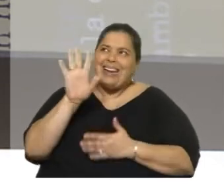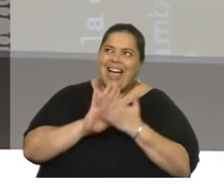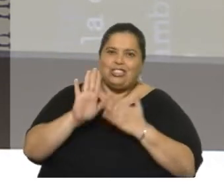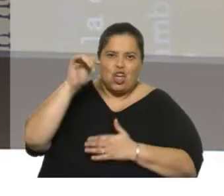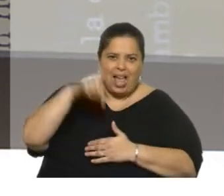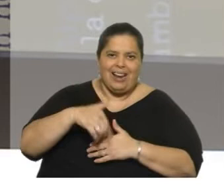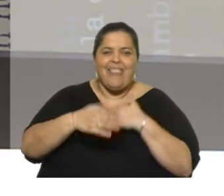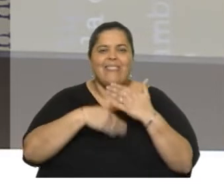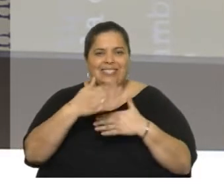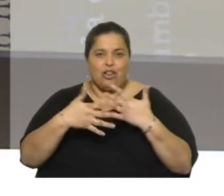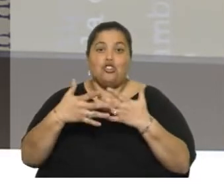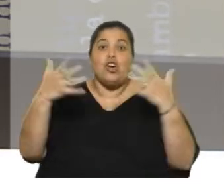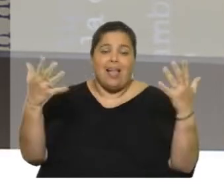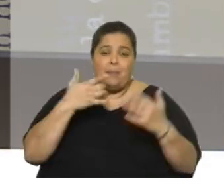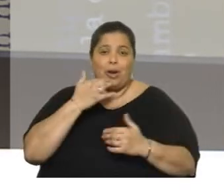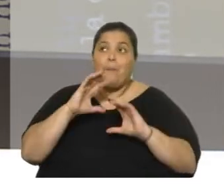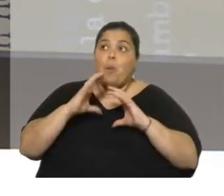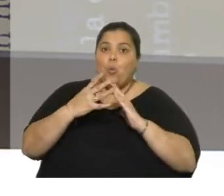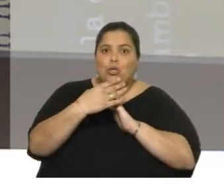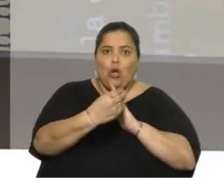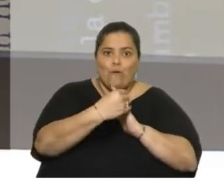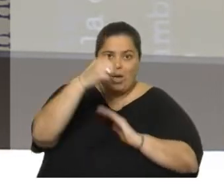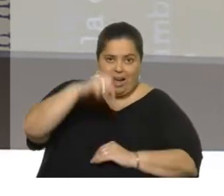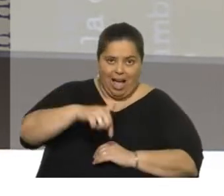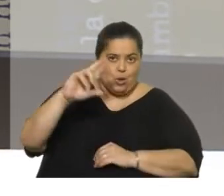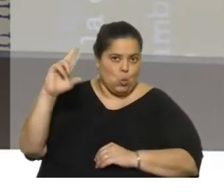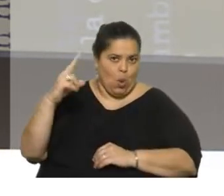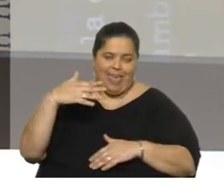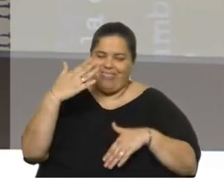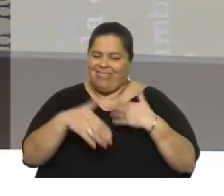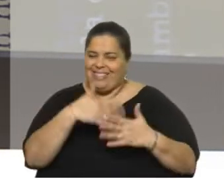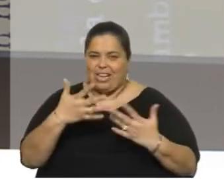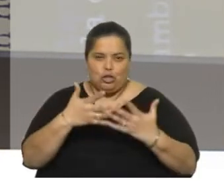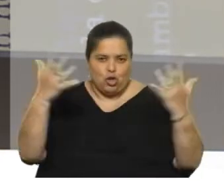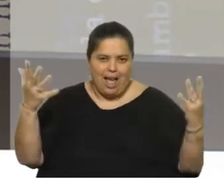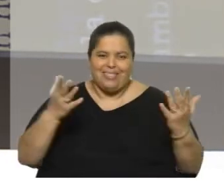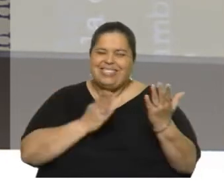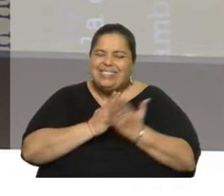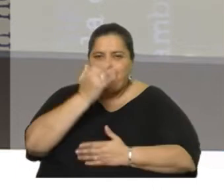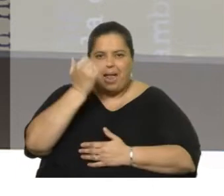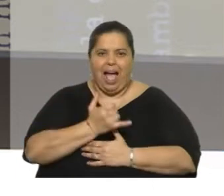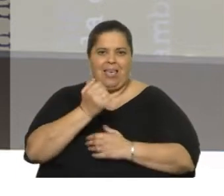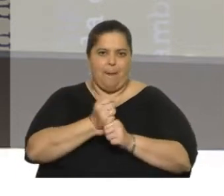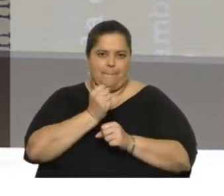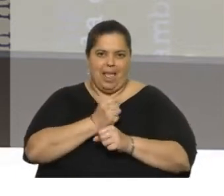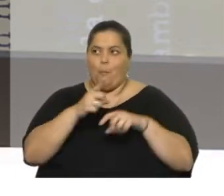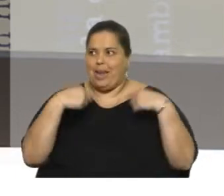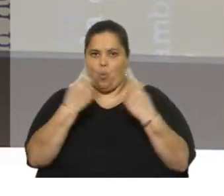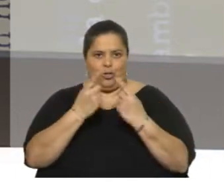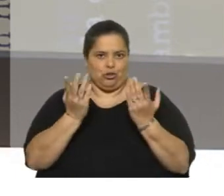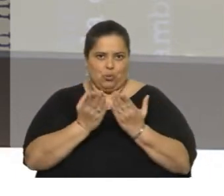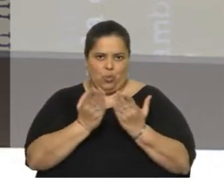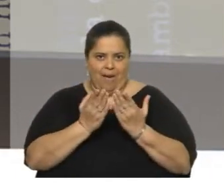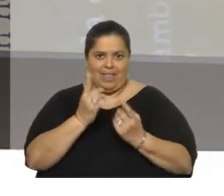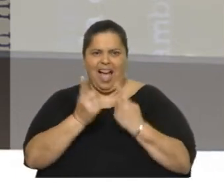desarrollo importante, el mundo del software en Uruguay se ha desarrollado mucho, es un lugar de empleo permanente para nuestros estudiantes. Incluso a veces nos